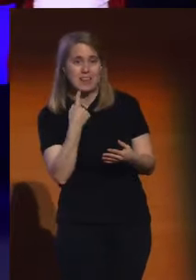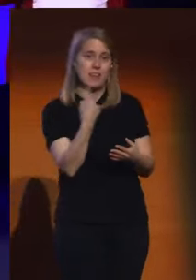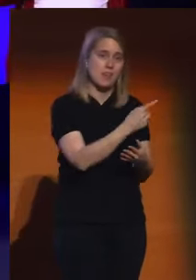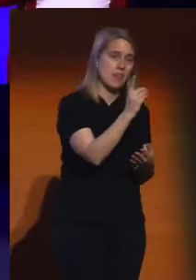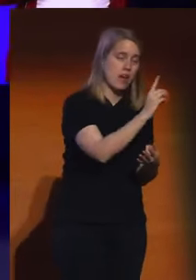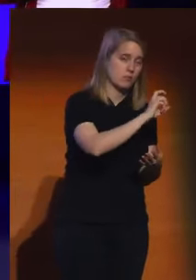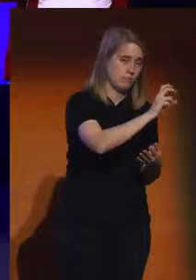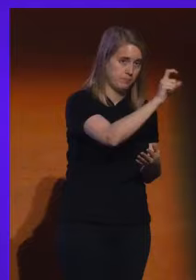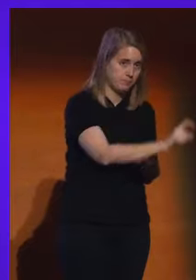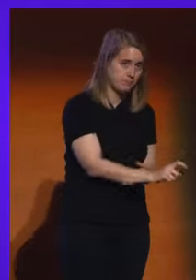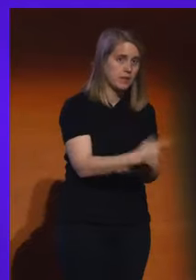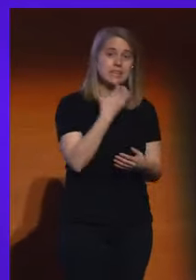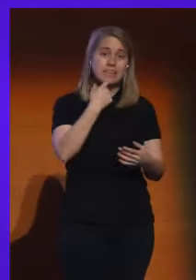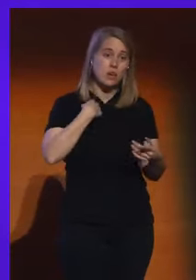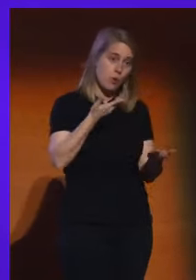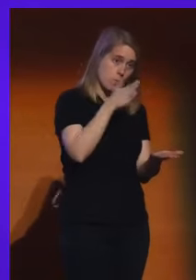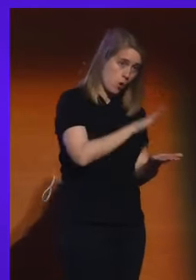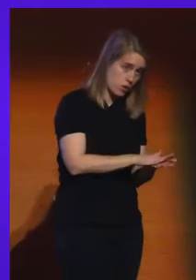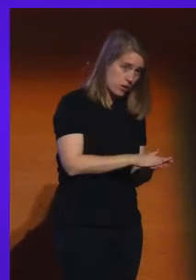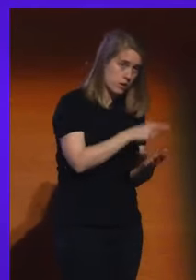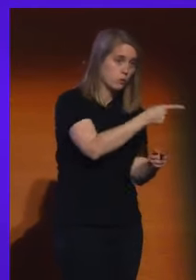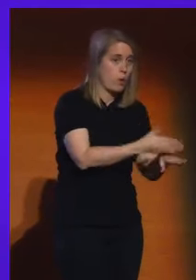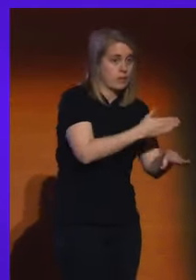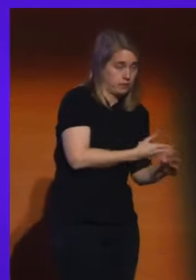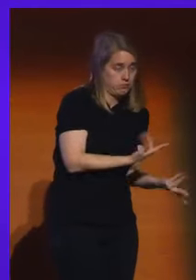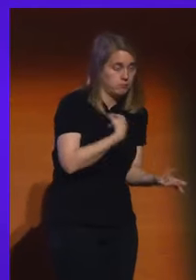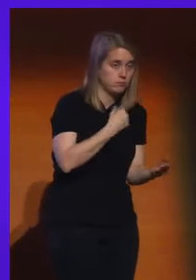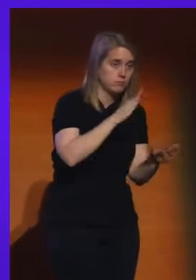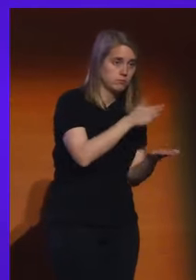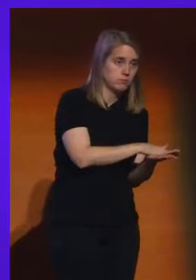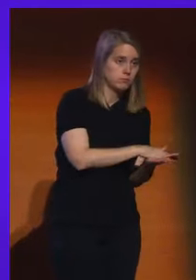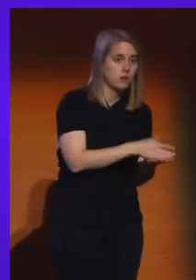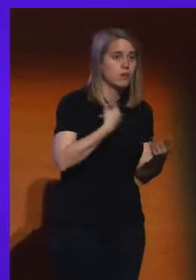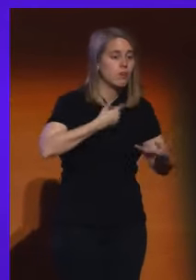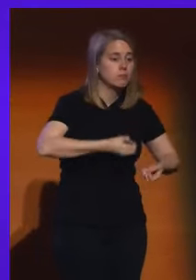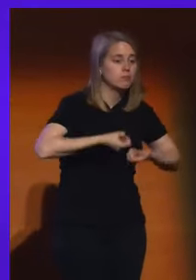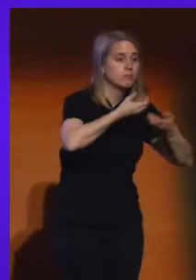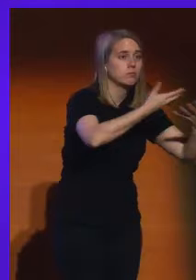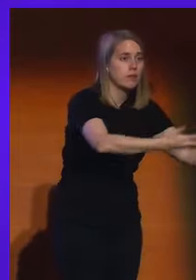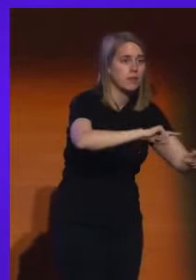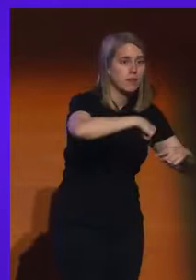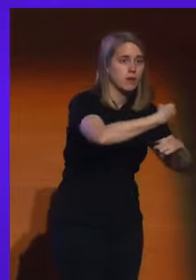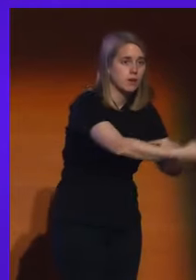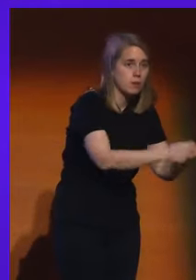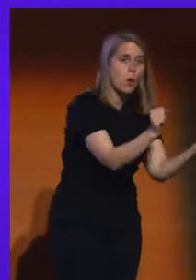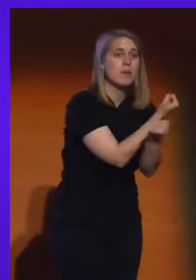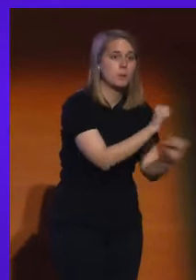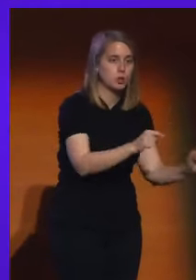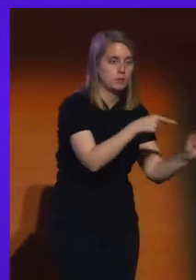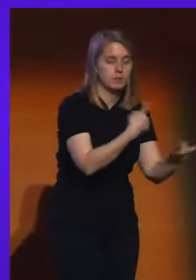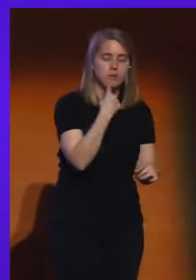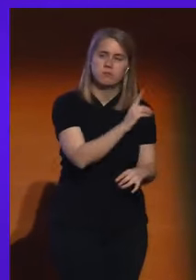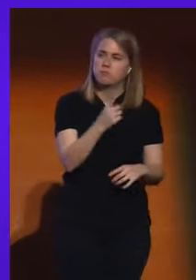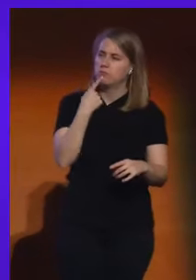Mahmud Darwish: si me muero antes que tú, dejo como legado lo imposible.